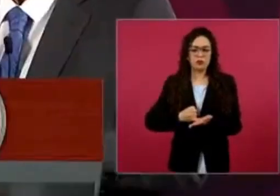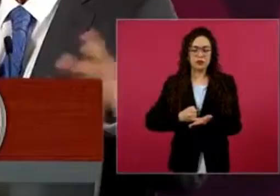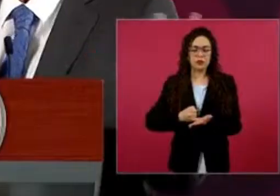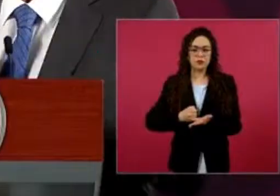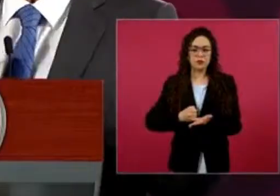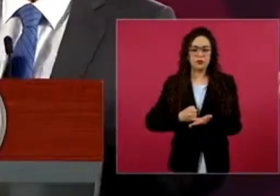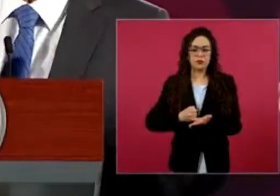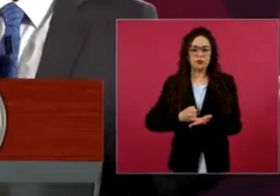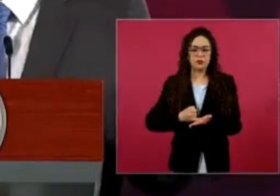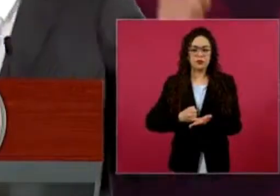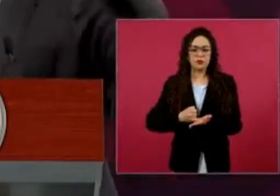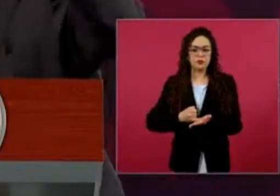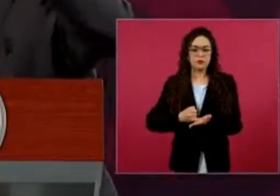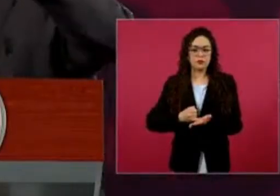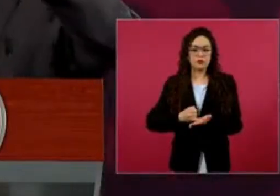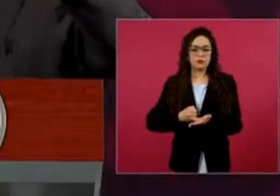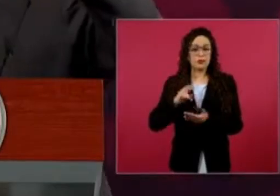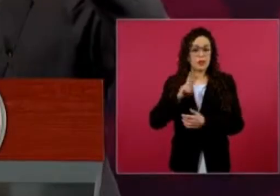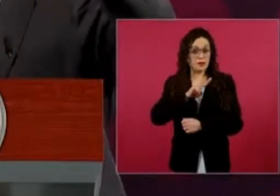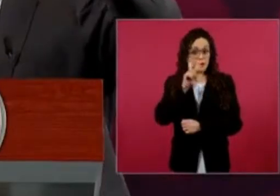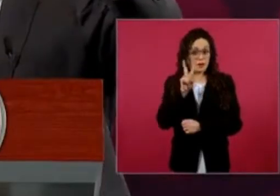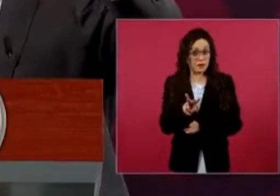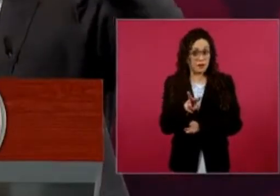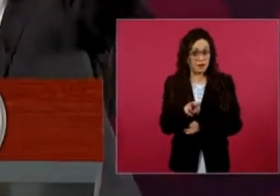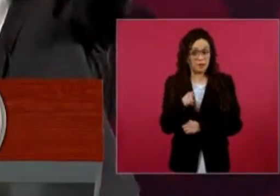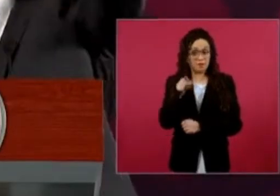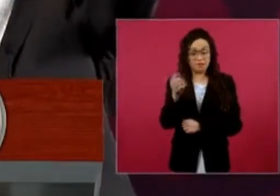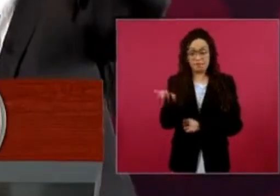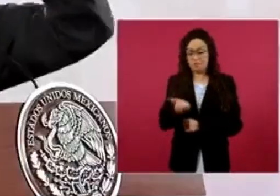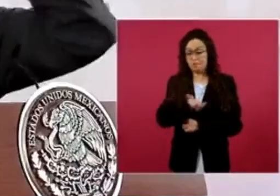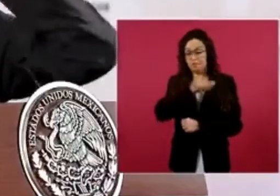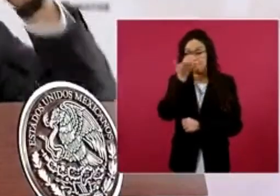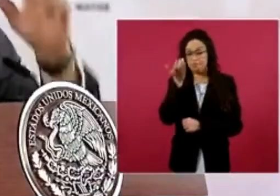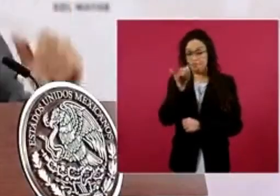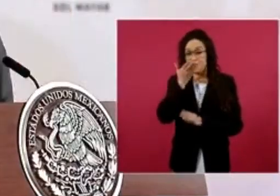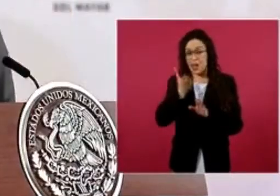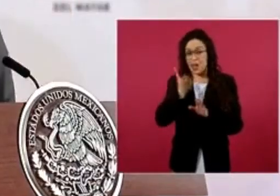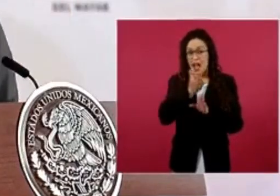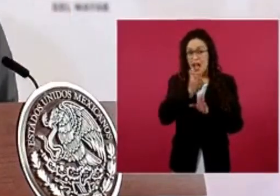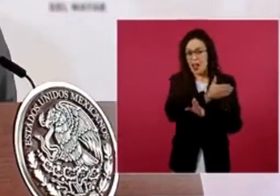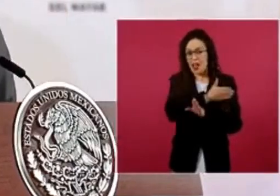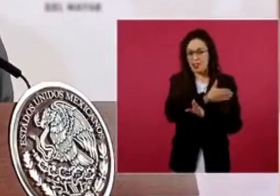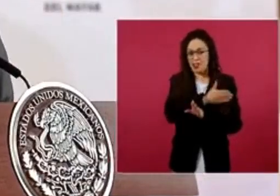Eso estuvo muy de moda y sigue estando todavía